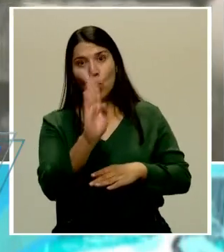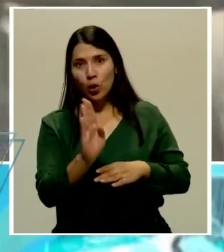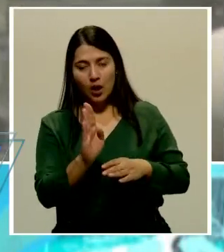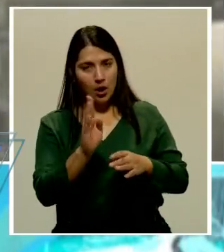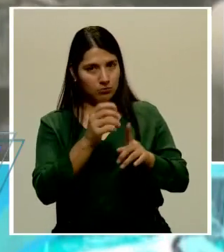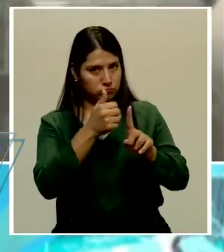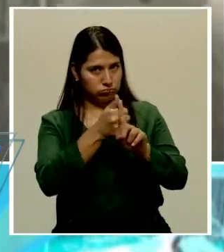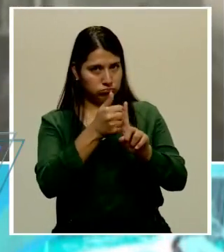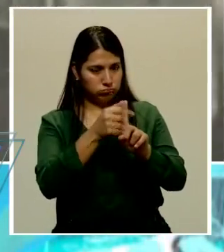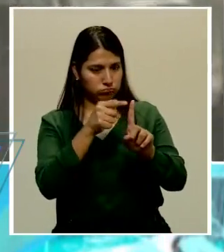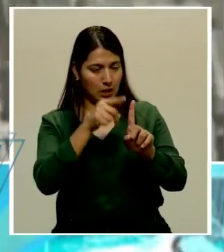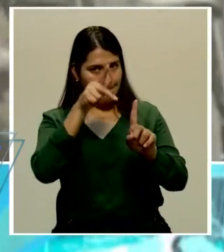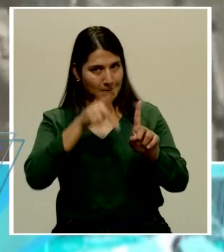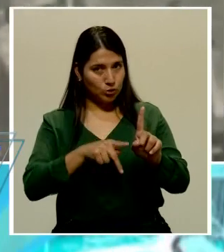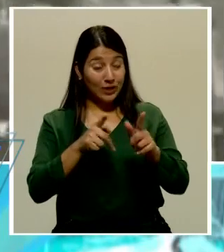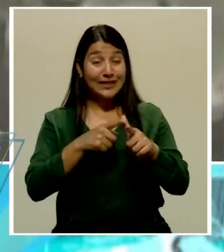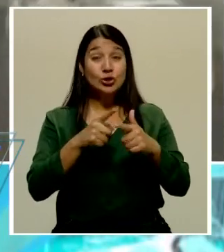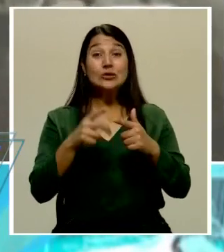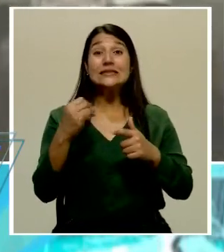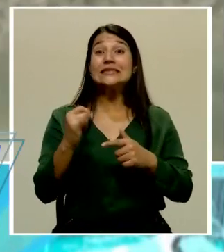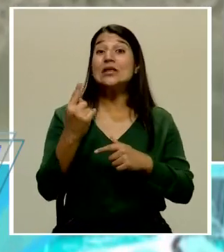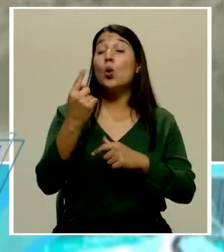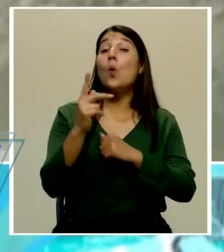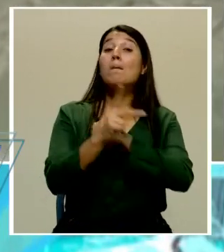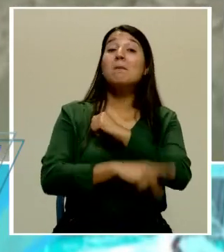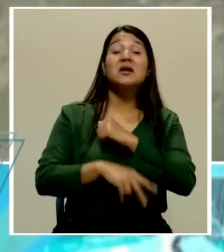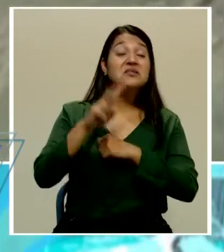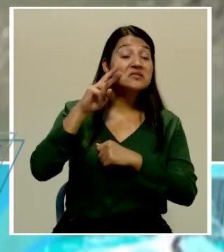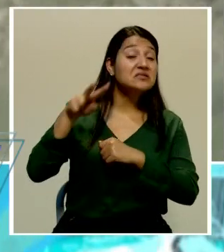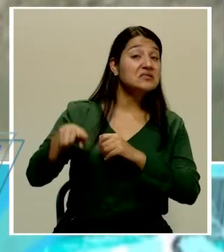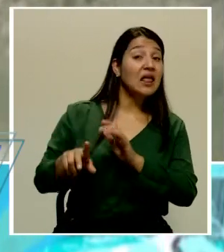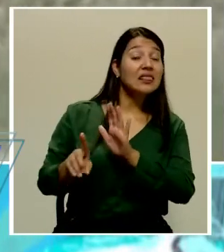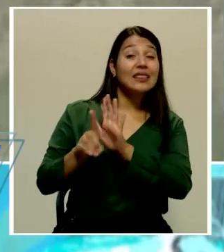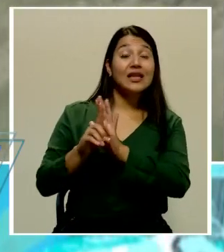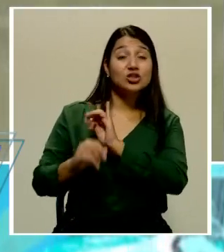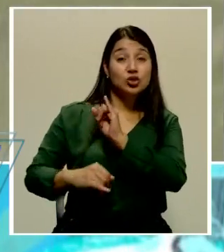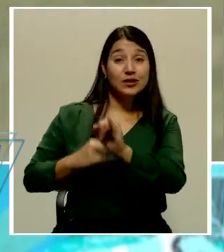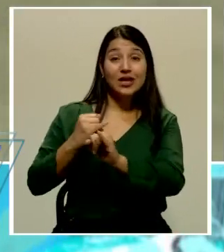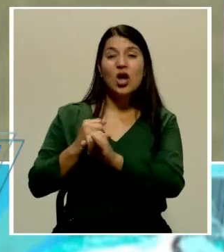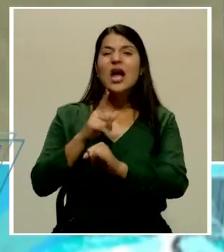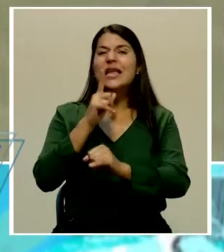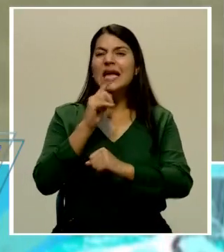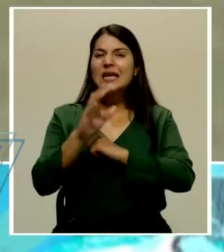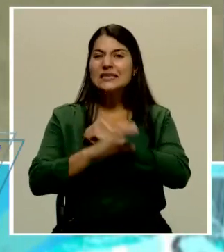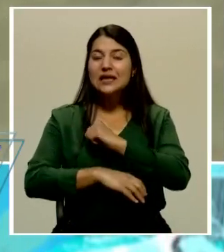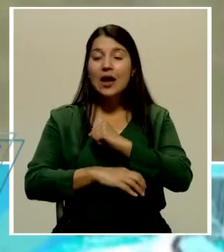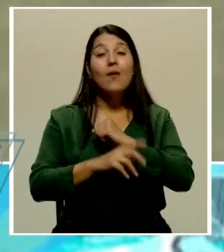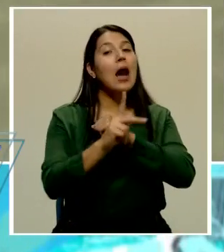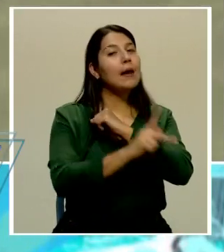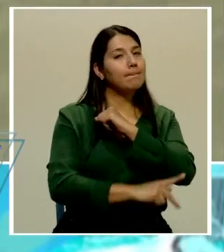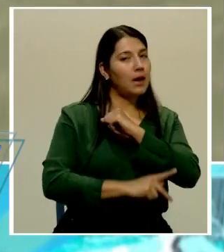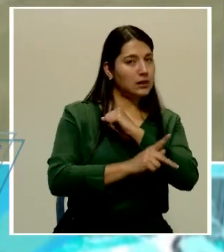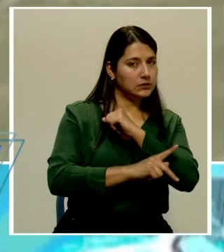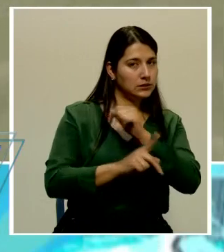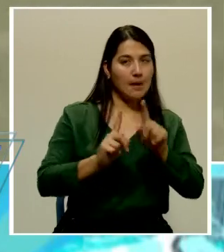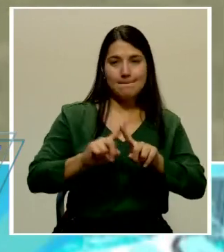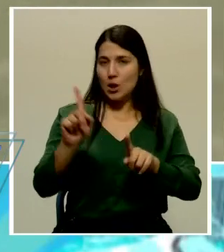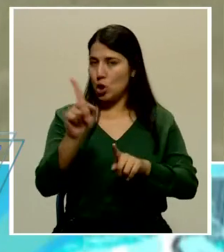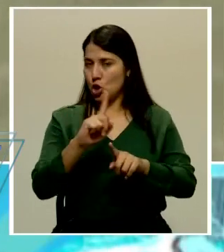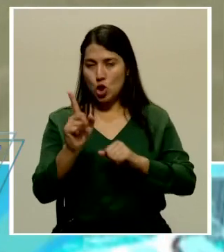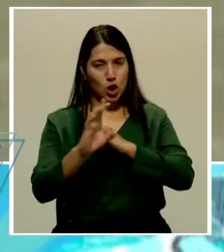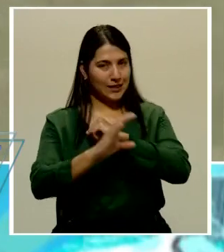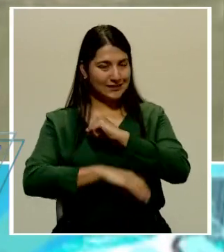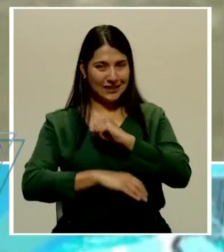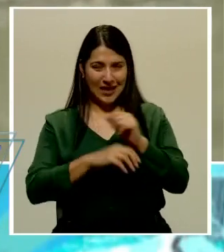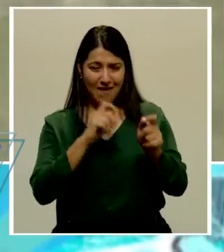Estado violaba las reglas de derecho internacional, al Estado se le imponían sanciones, pero nunca a las personas específicas,